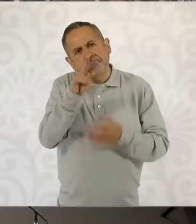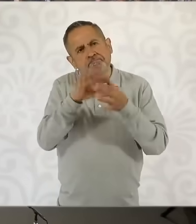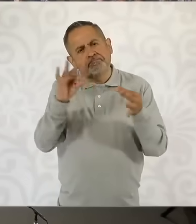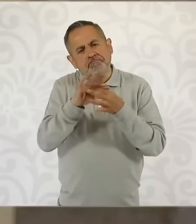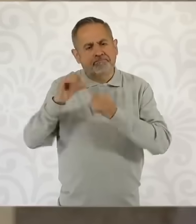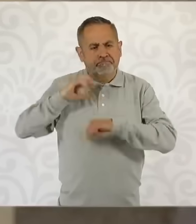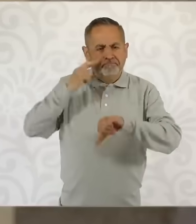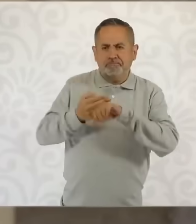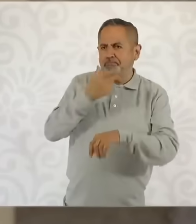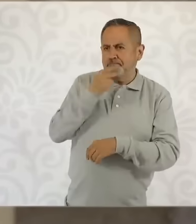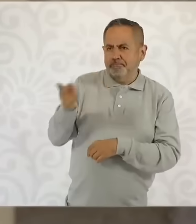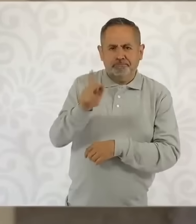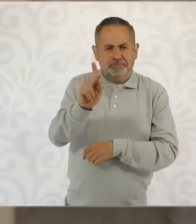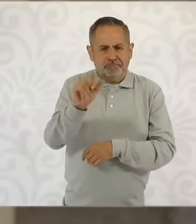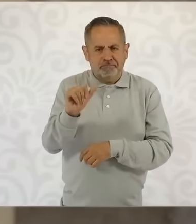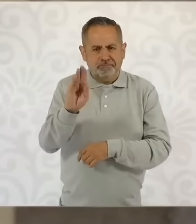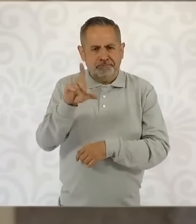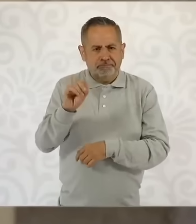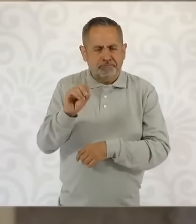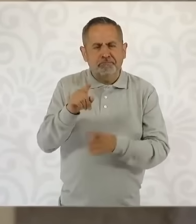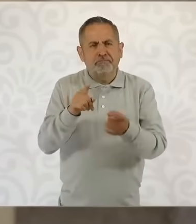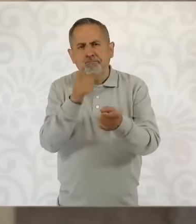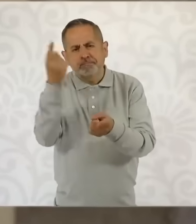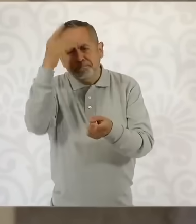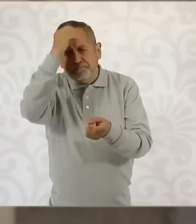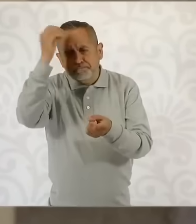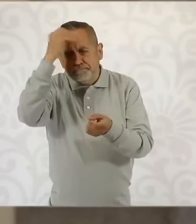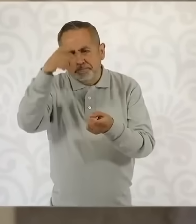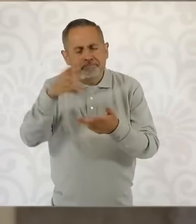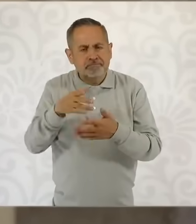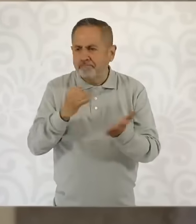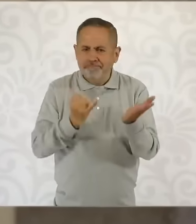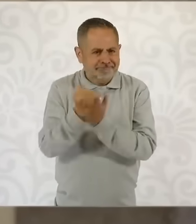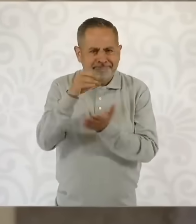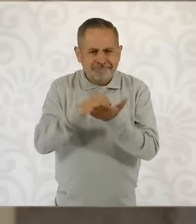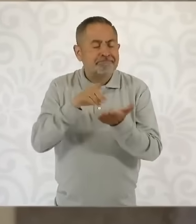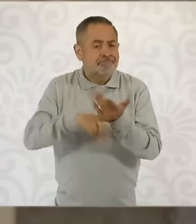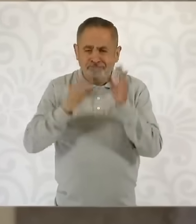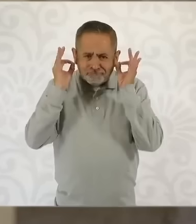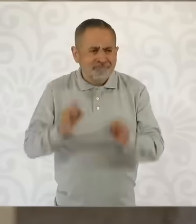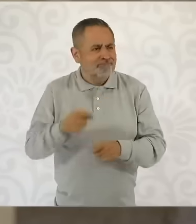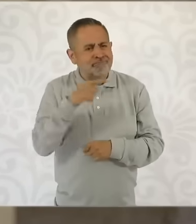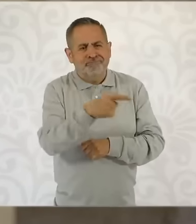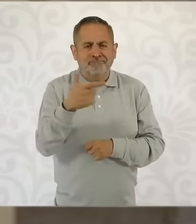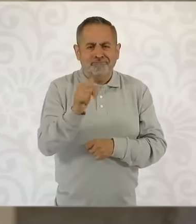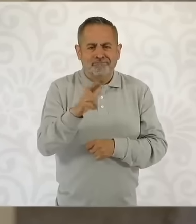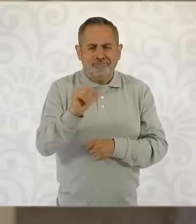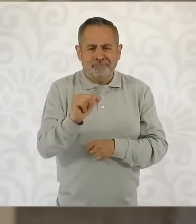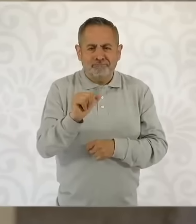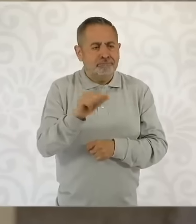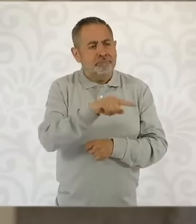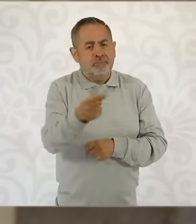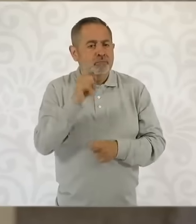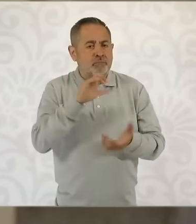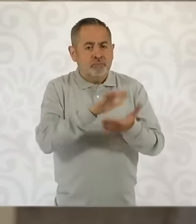titular de la UIF, Pablo Gómez, ¿cuál es su opinión sobre este caso, ahora que se confirma que García Luna y su esposa pues tienen que pagar más de